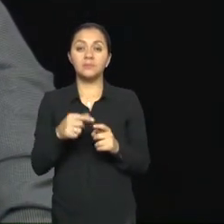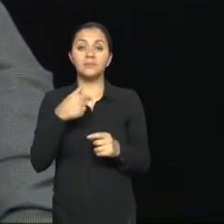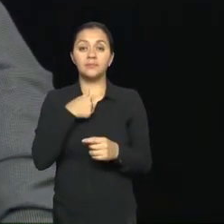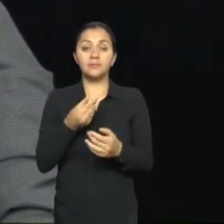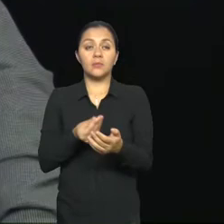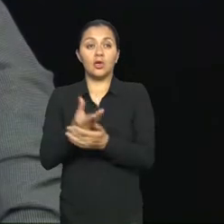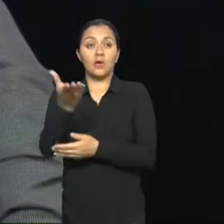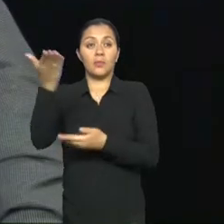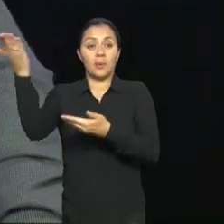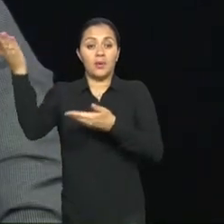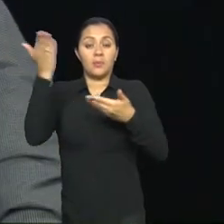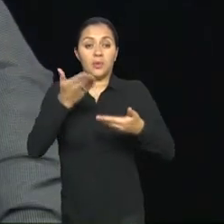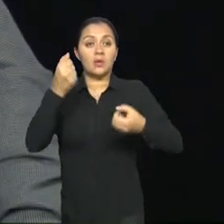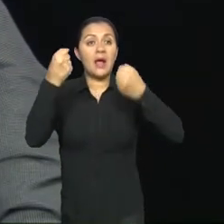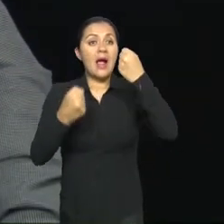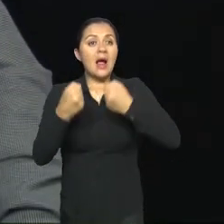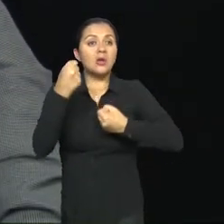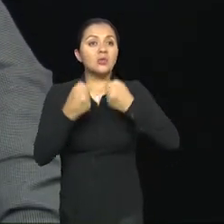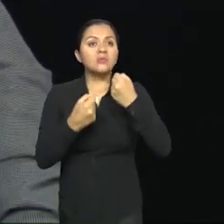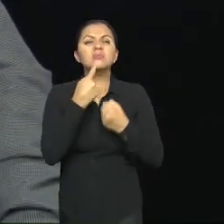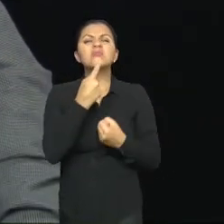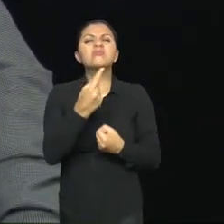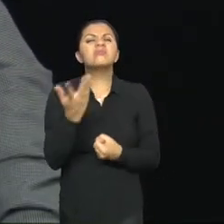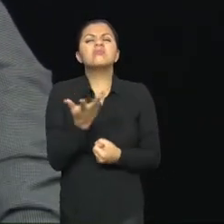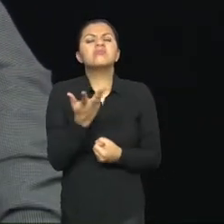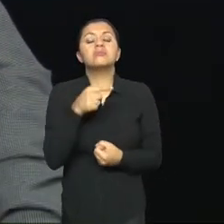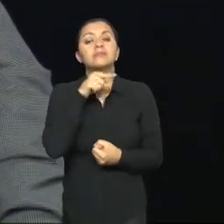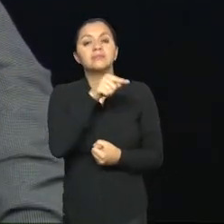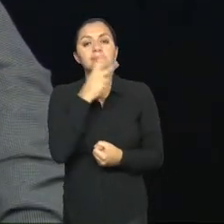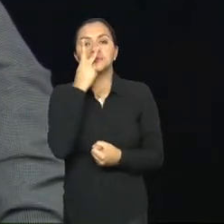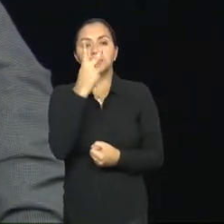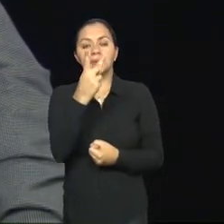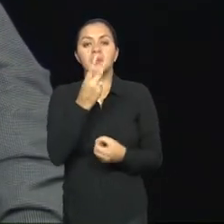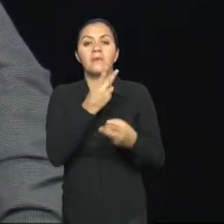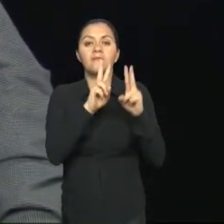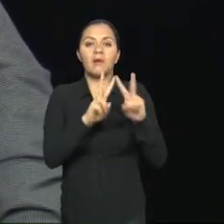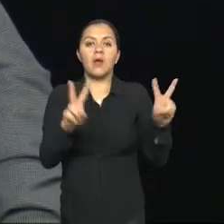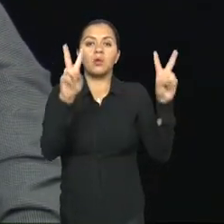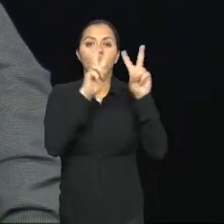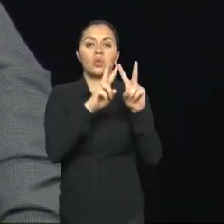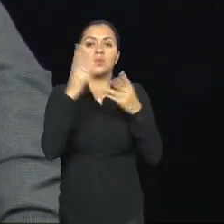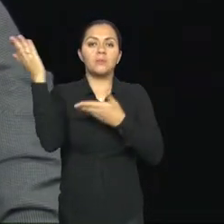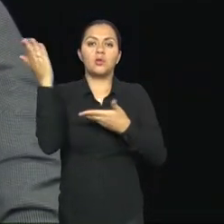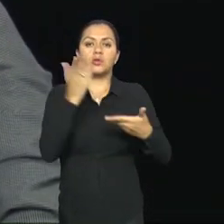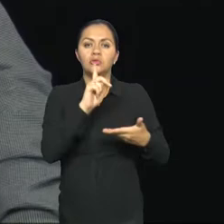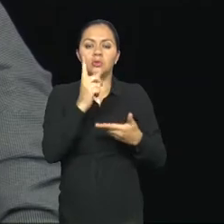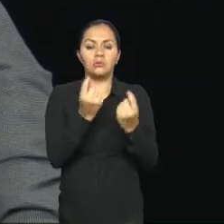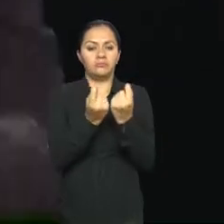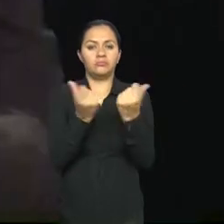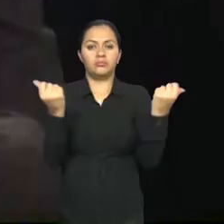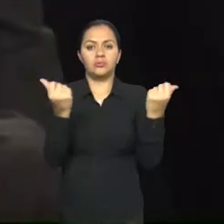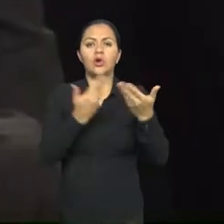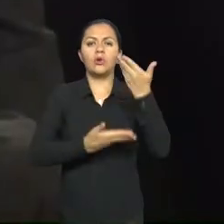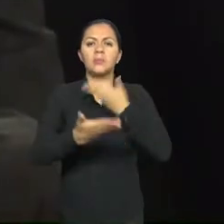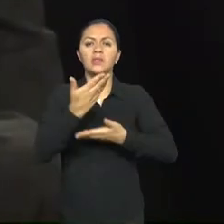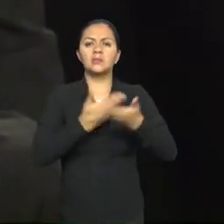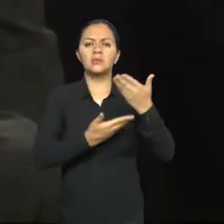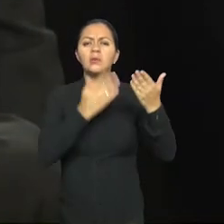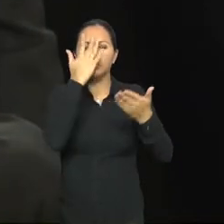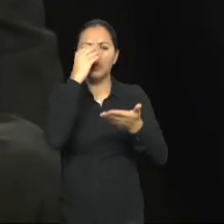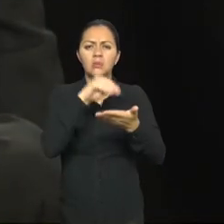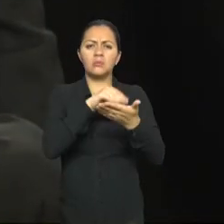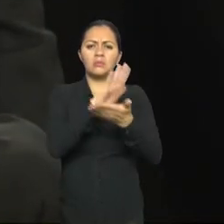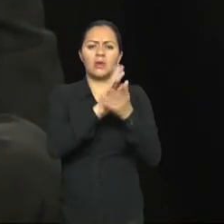importas un vehículo, te toma en referencia el precio comercial y no el precio de importación? Muy buena pregunta y